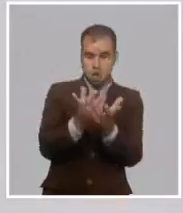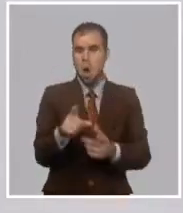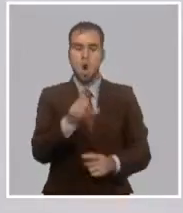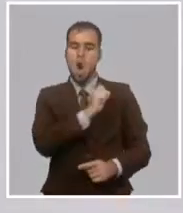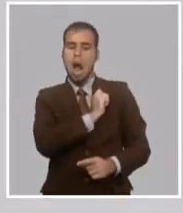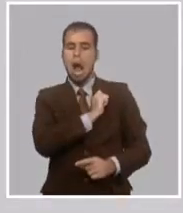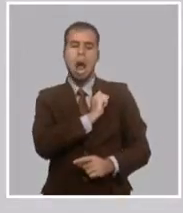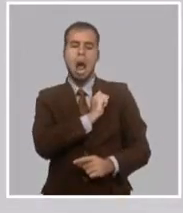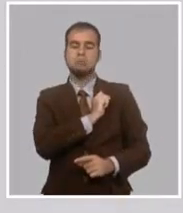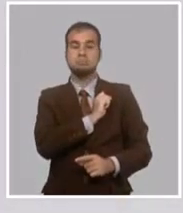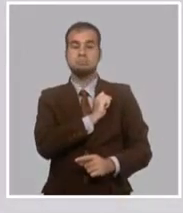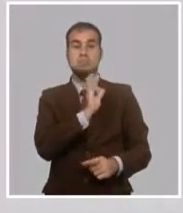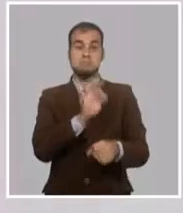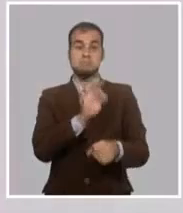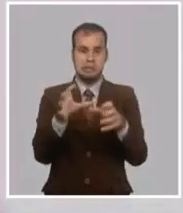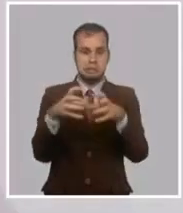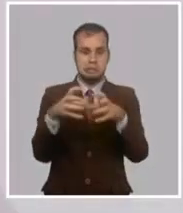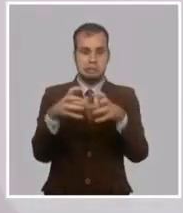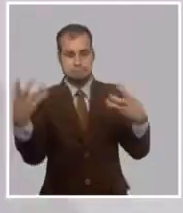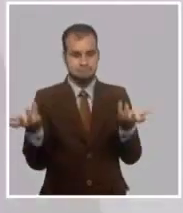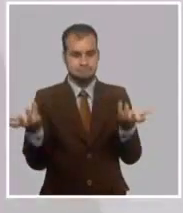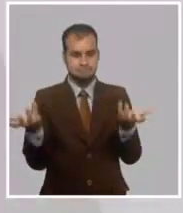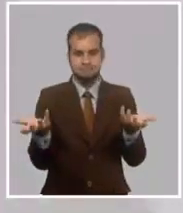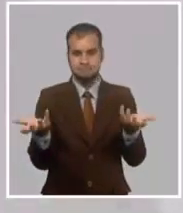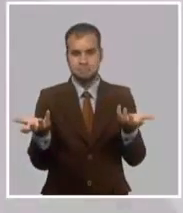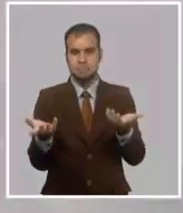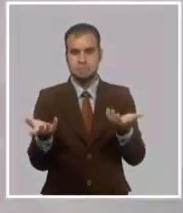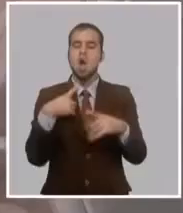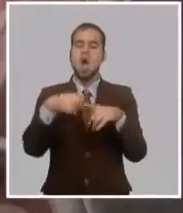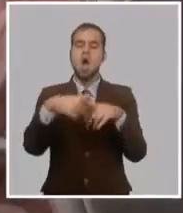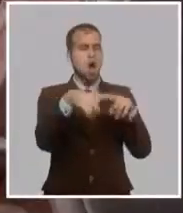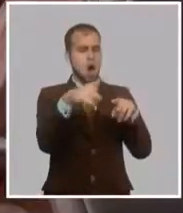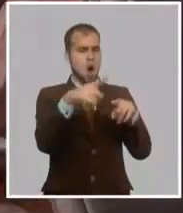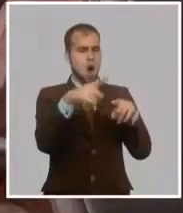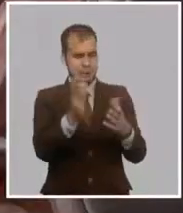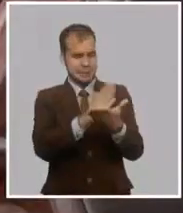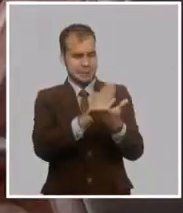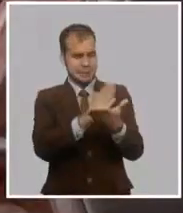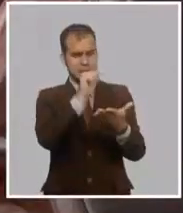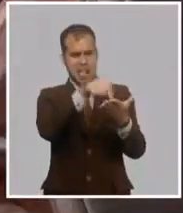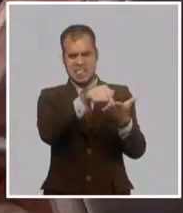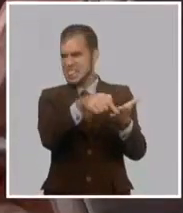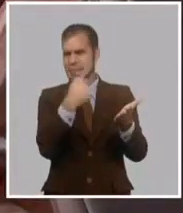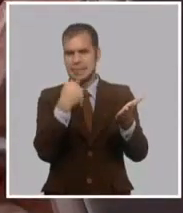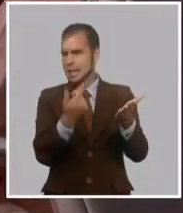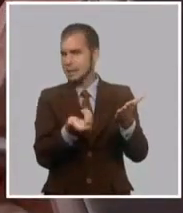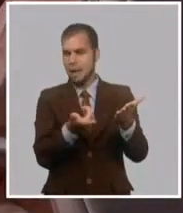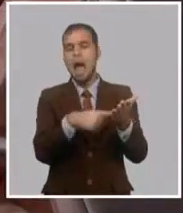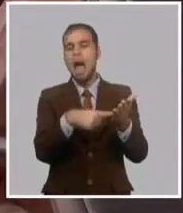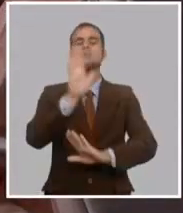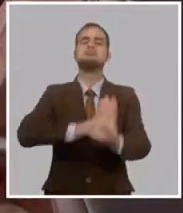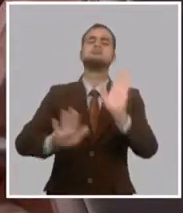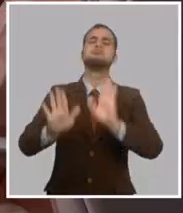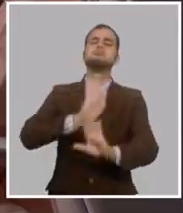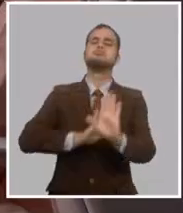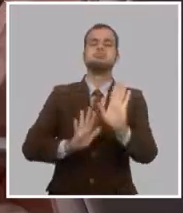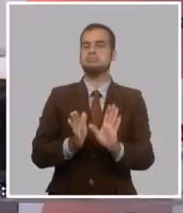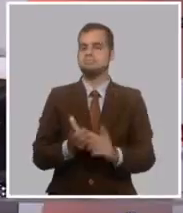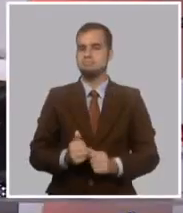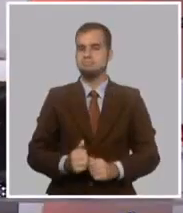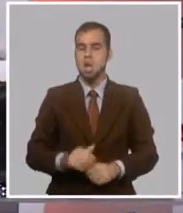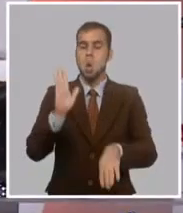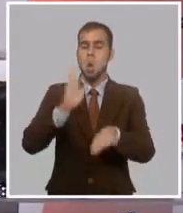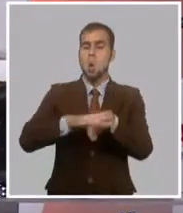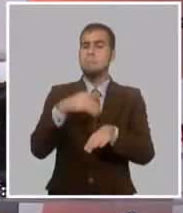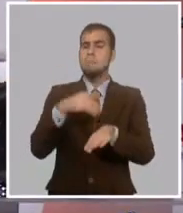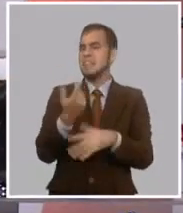otros defensores de la Cámara, pues en sus artículos, en sus trabajos y en sus polémicas, pues defendían que la